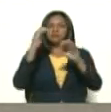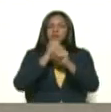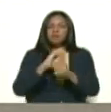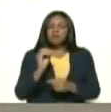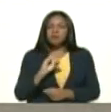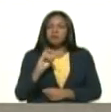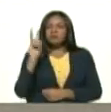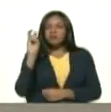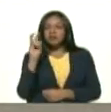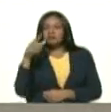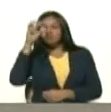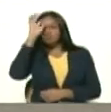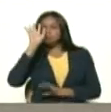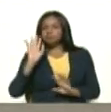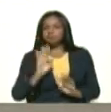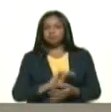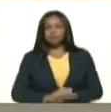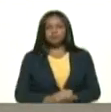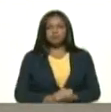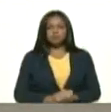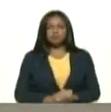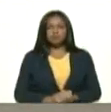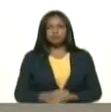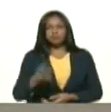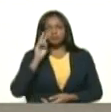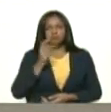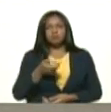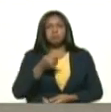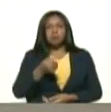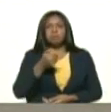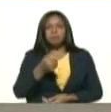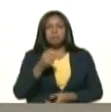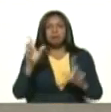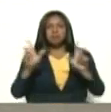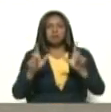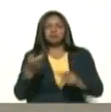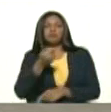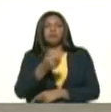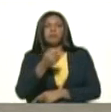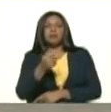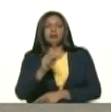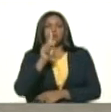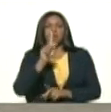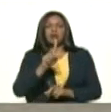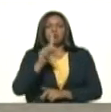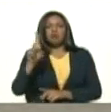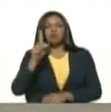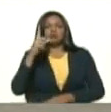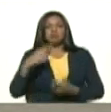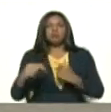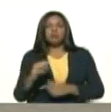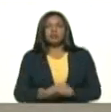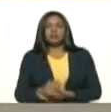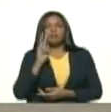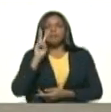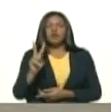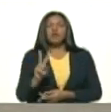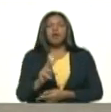el viernes, estaba pasando los canales como a las 11:30 y en